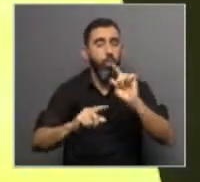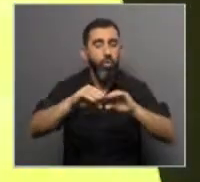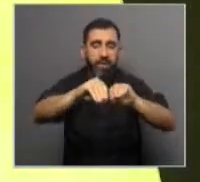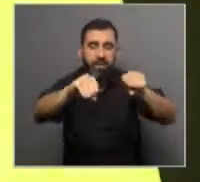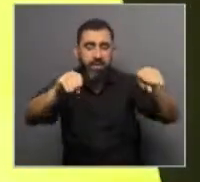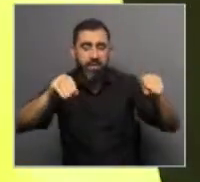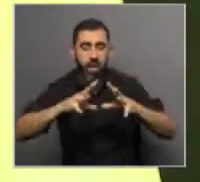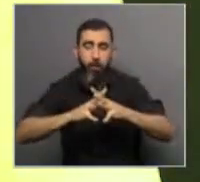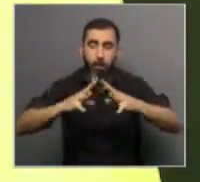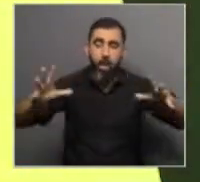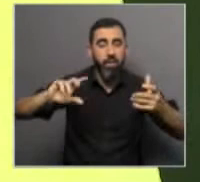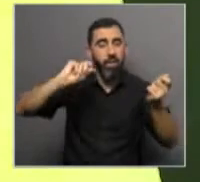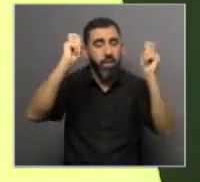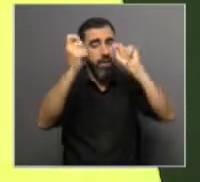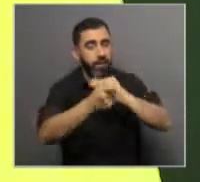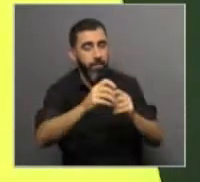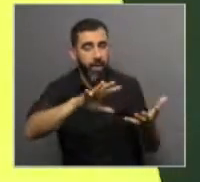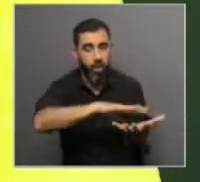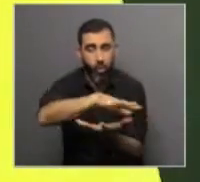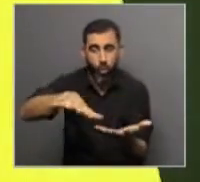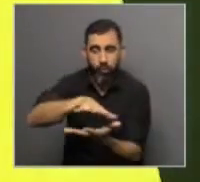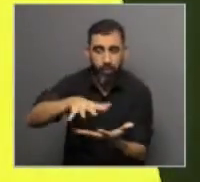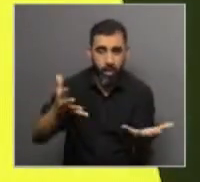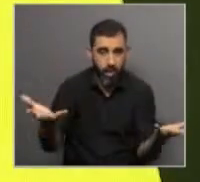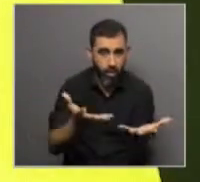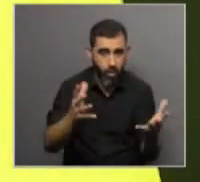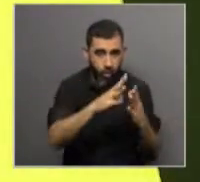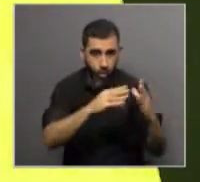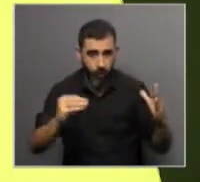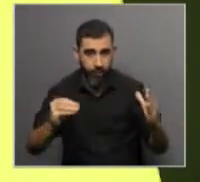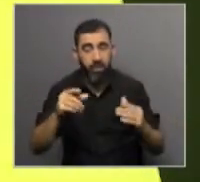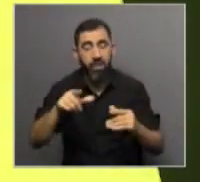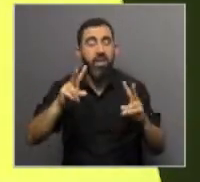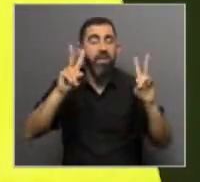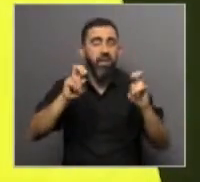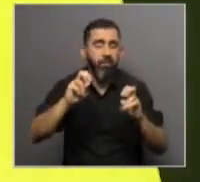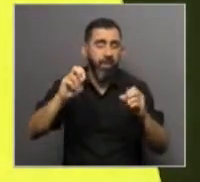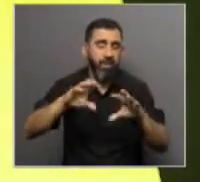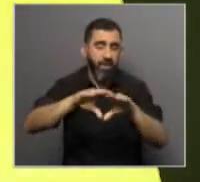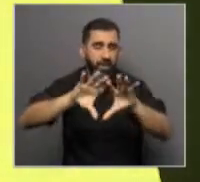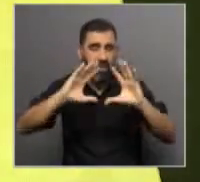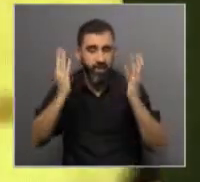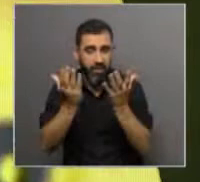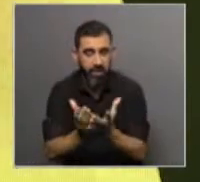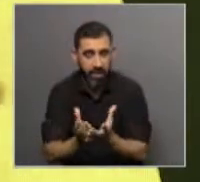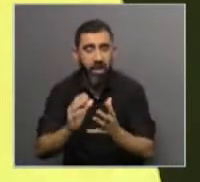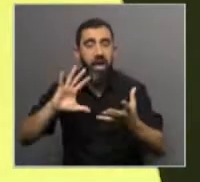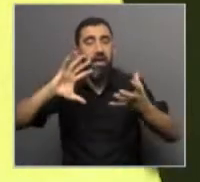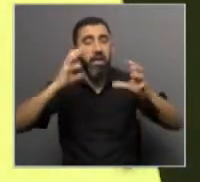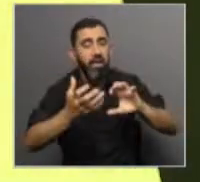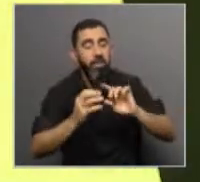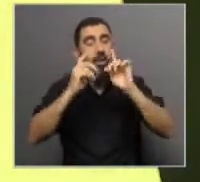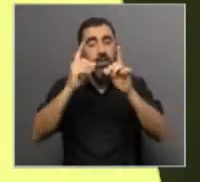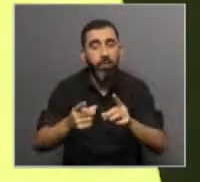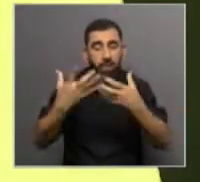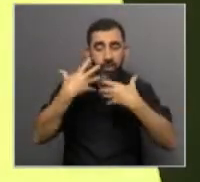de tierra y cambiando la geografía que hoy conocemos. Vamos a hablar de geología, de paleoclima y también de